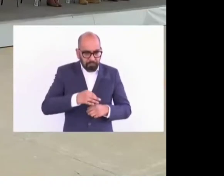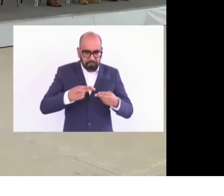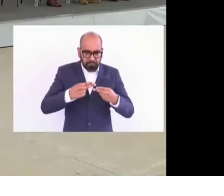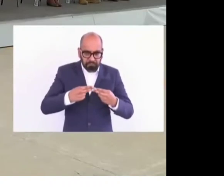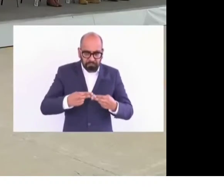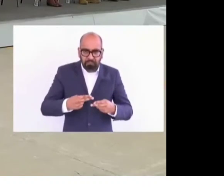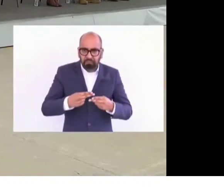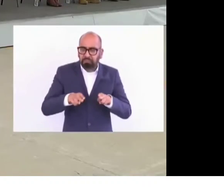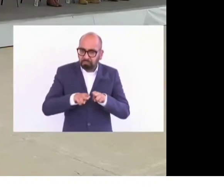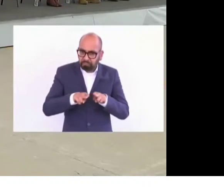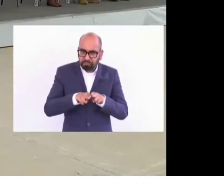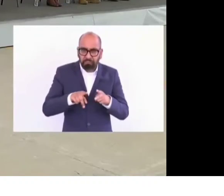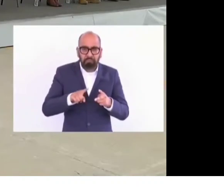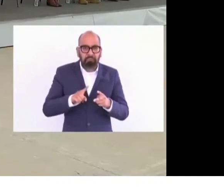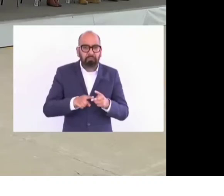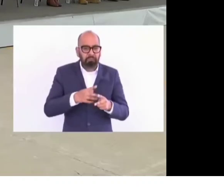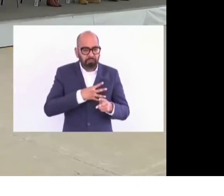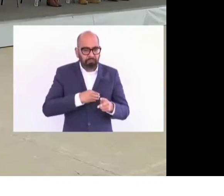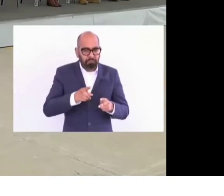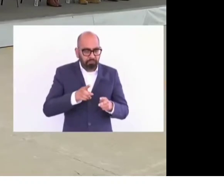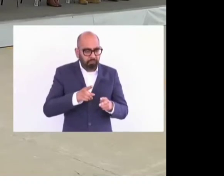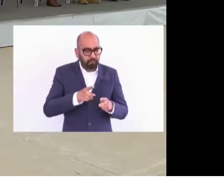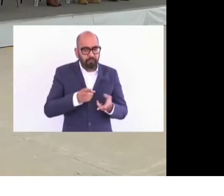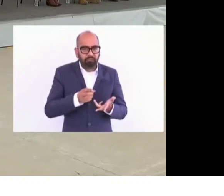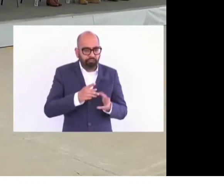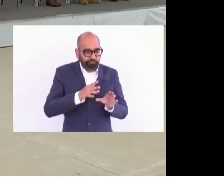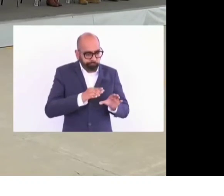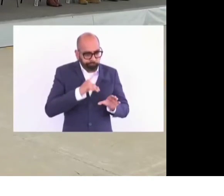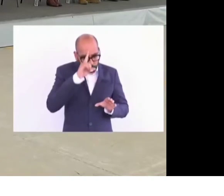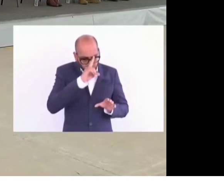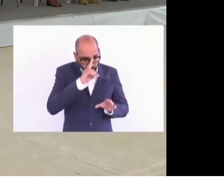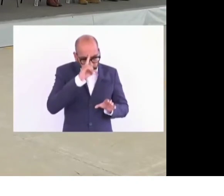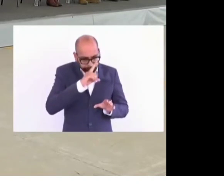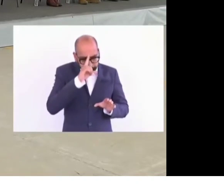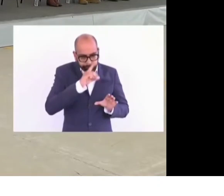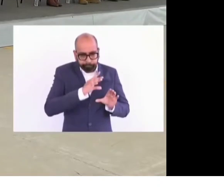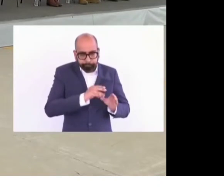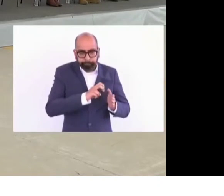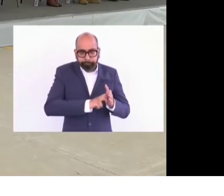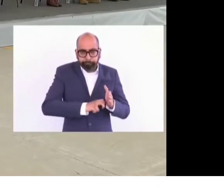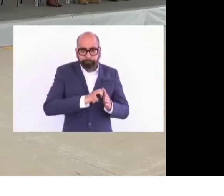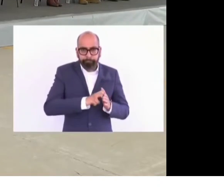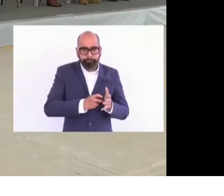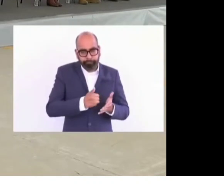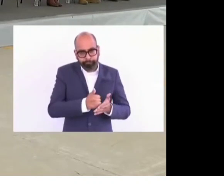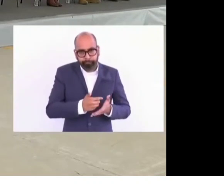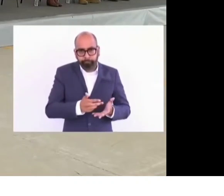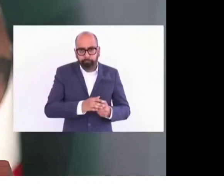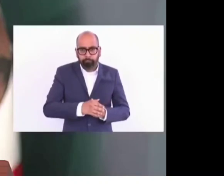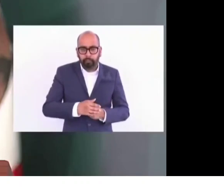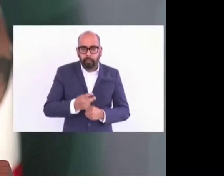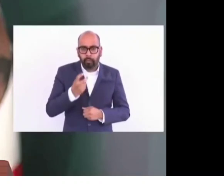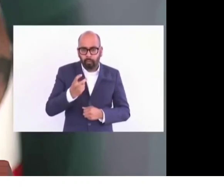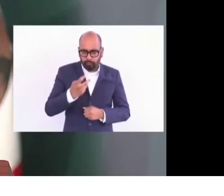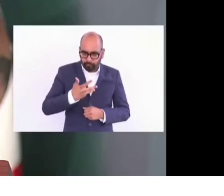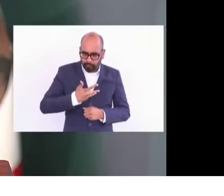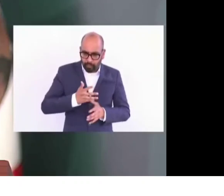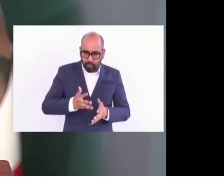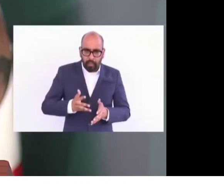Y también por eso se están entregando en el país 11 millones de